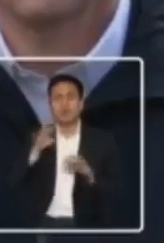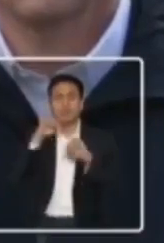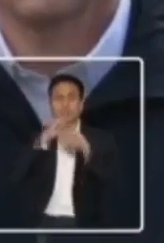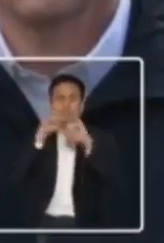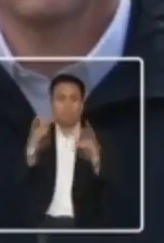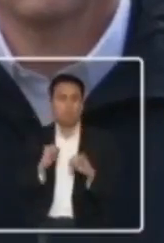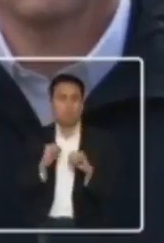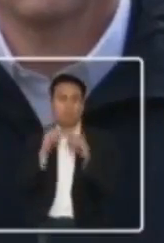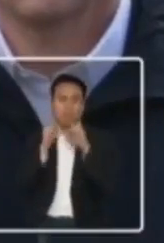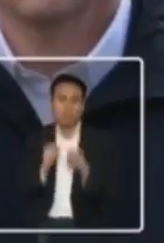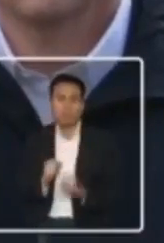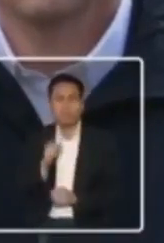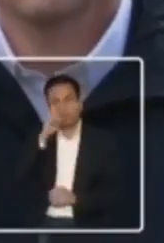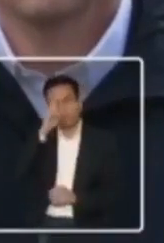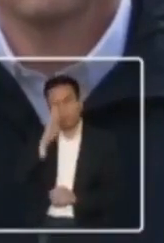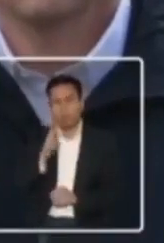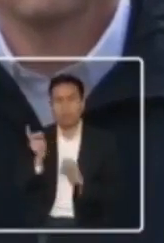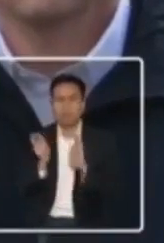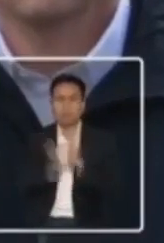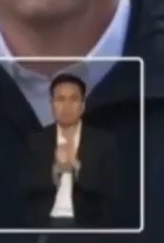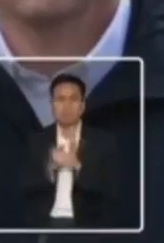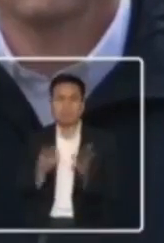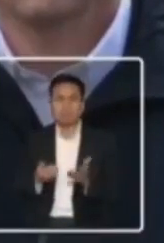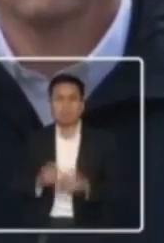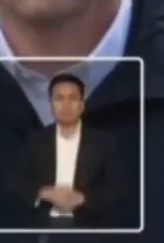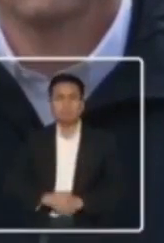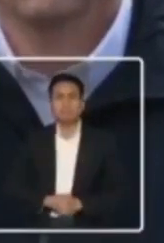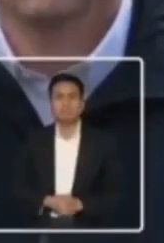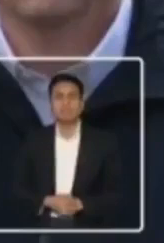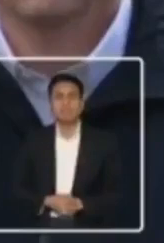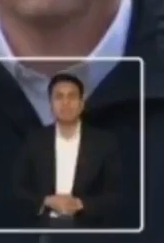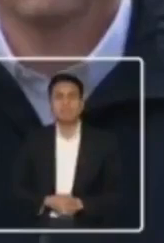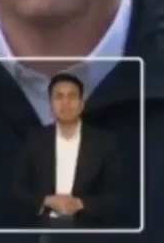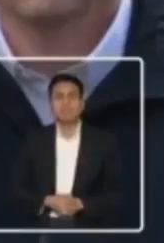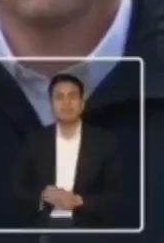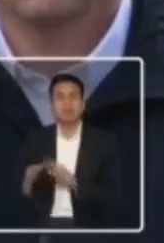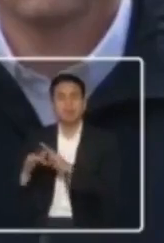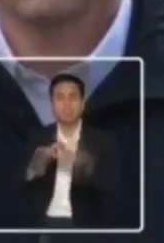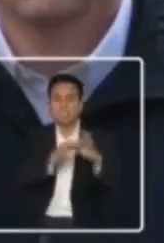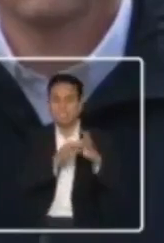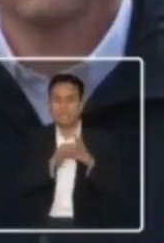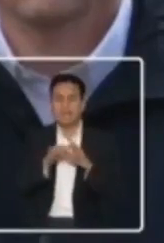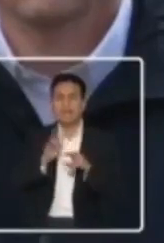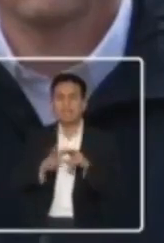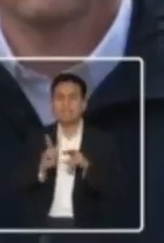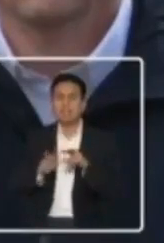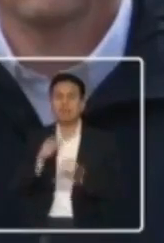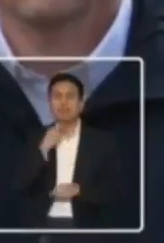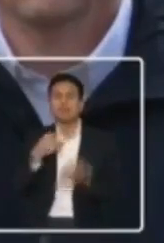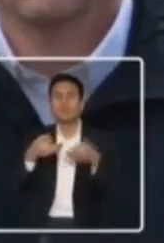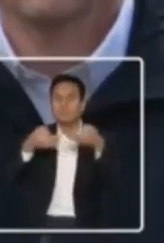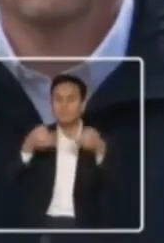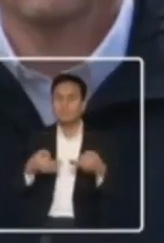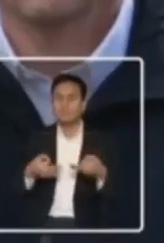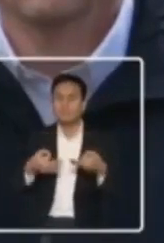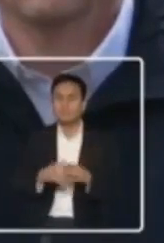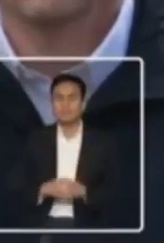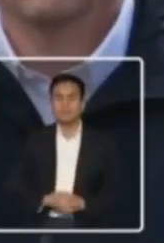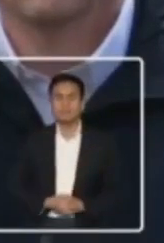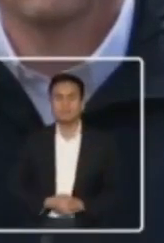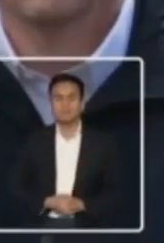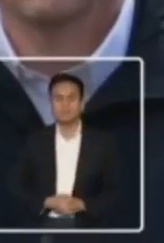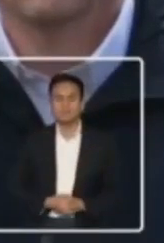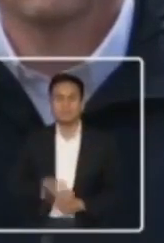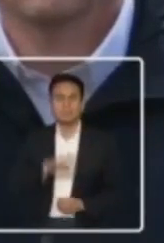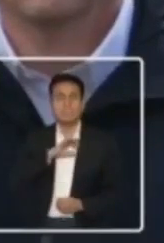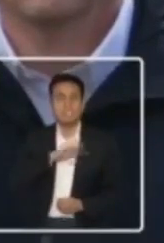forma posible de conmemorar esta fecha. Hacerlo en unidad y hacerlo con una voz firme